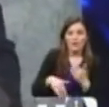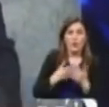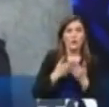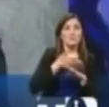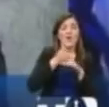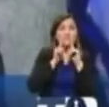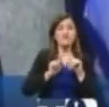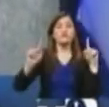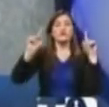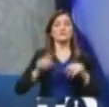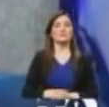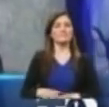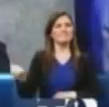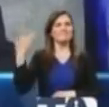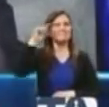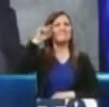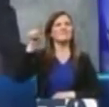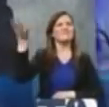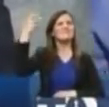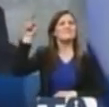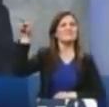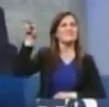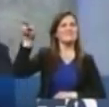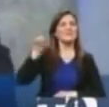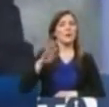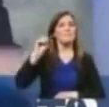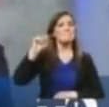de la Presidencia de la República, Eduardo Enrique.